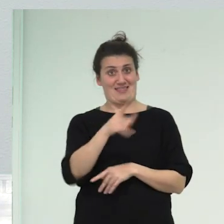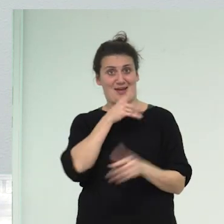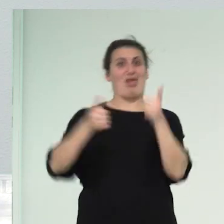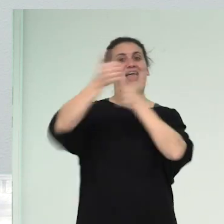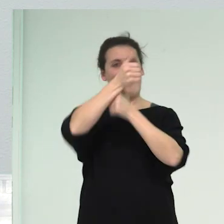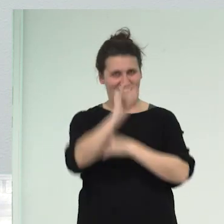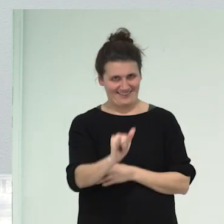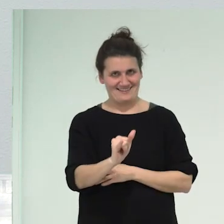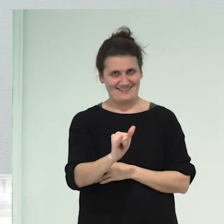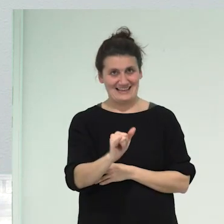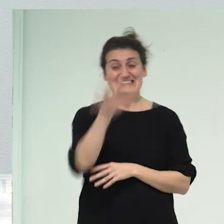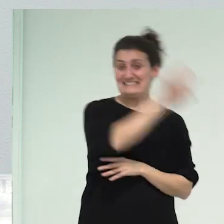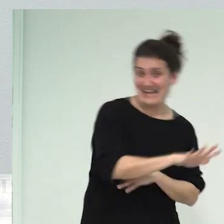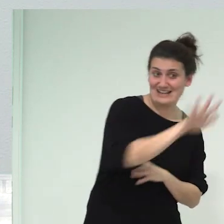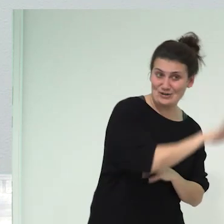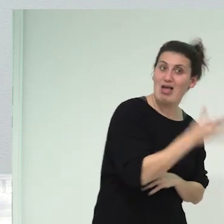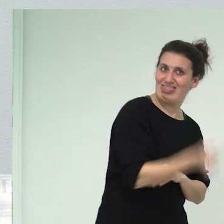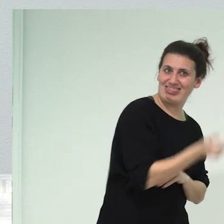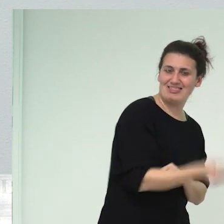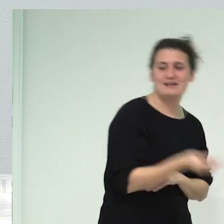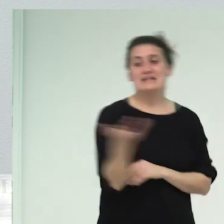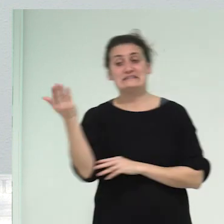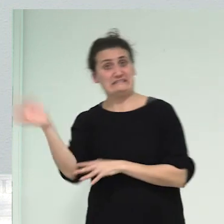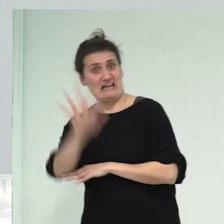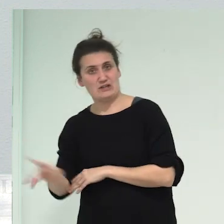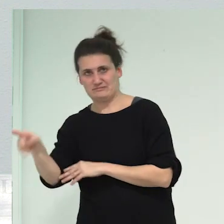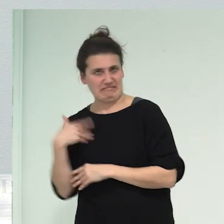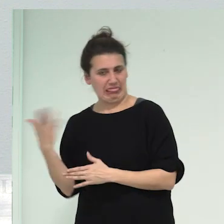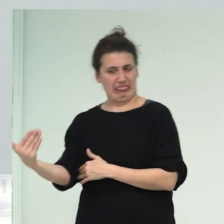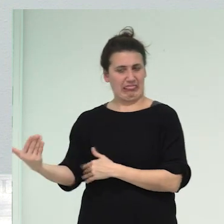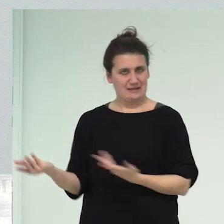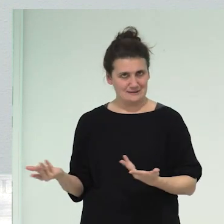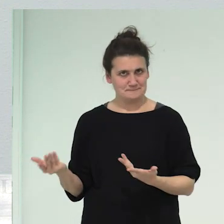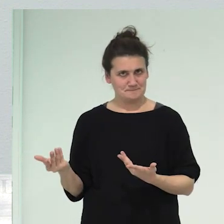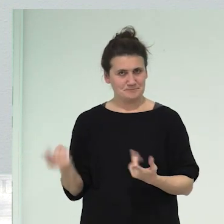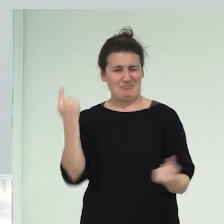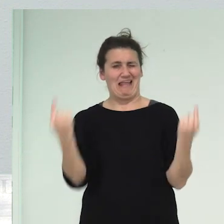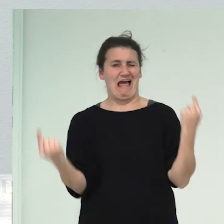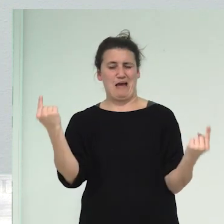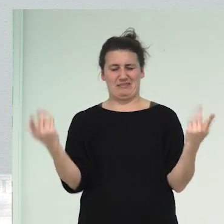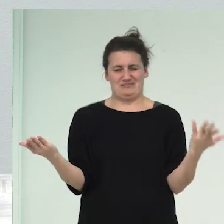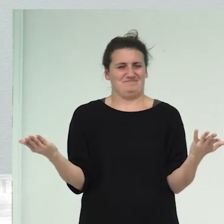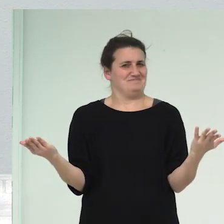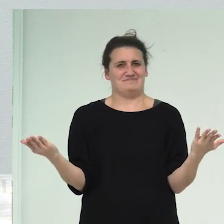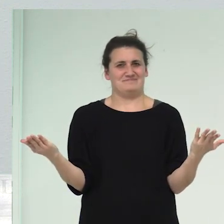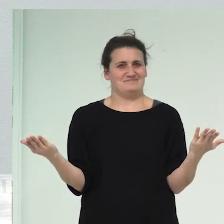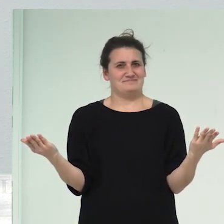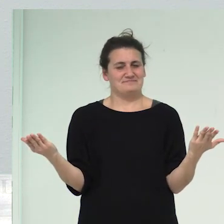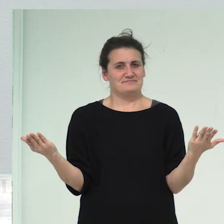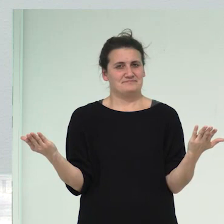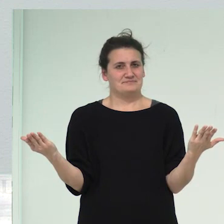Hay territorios que importan y territorios que no importan. Eso es a veces que